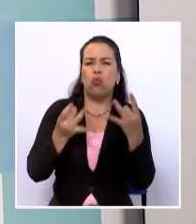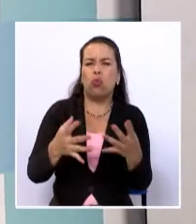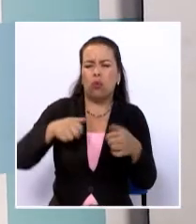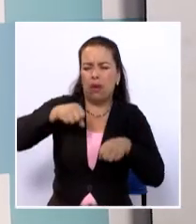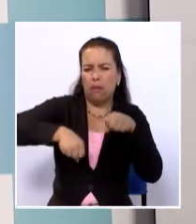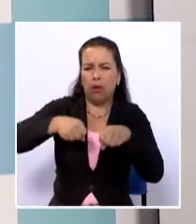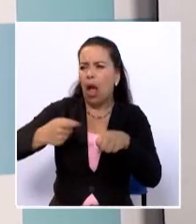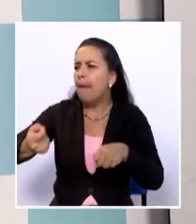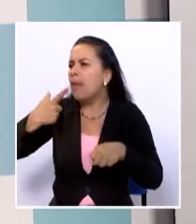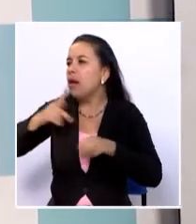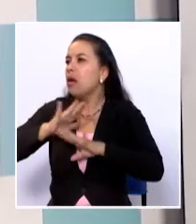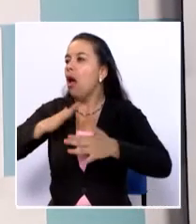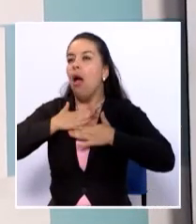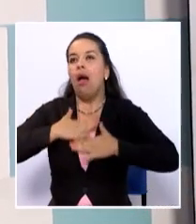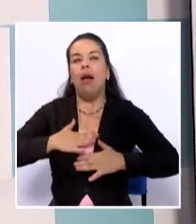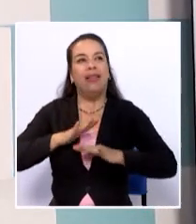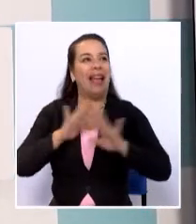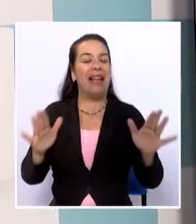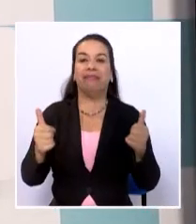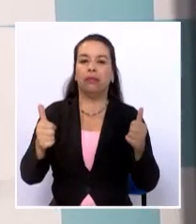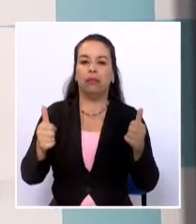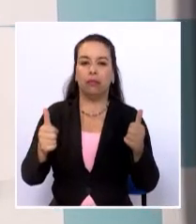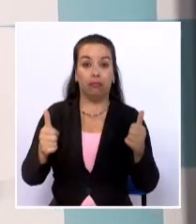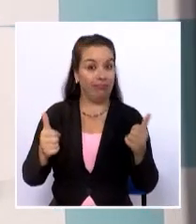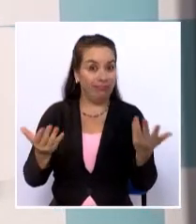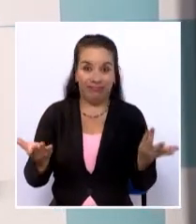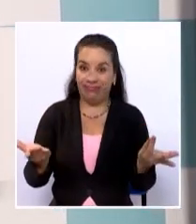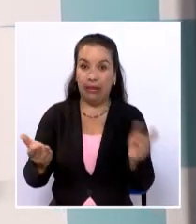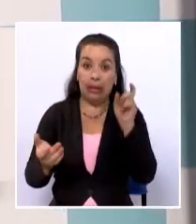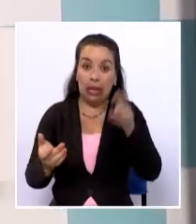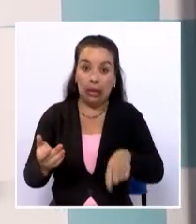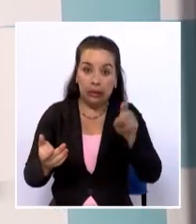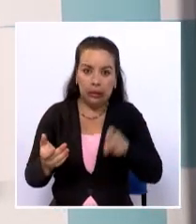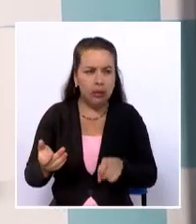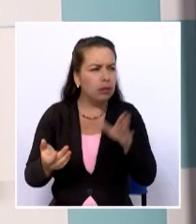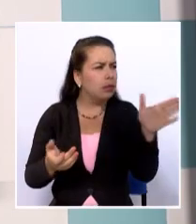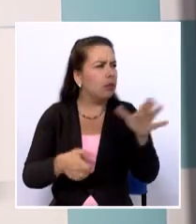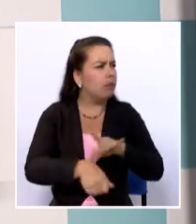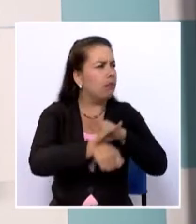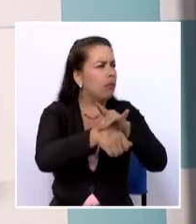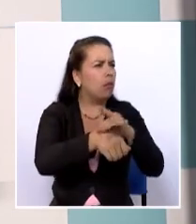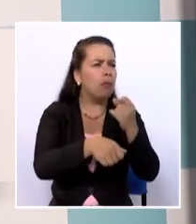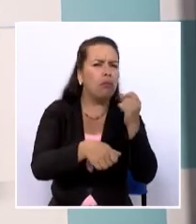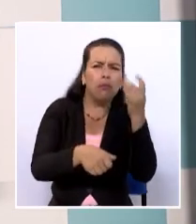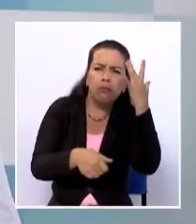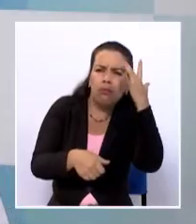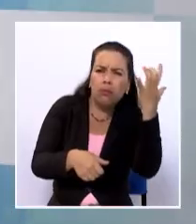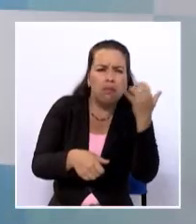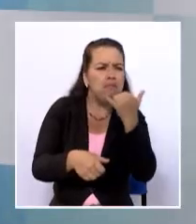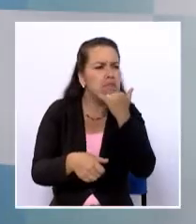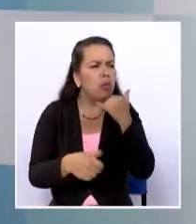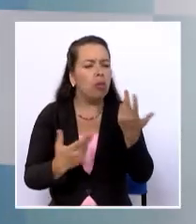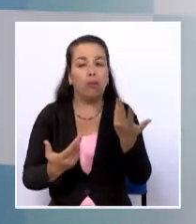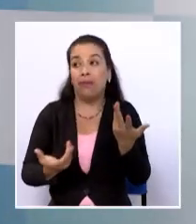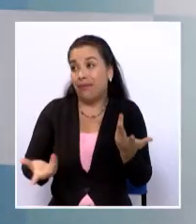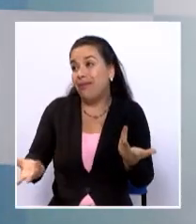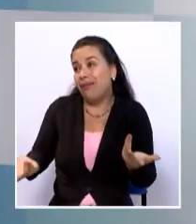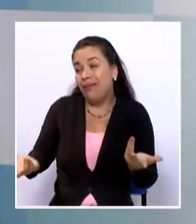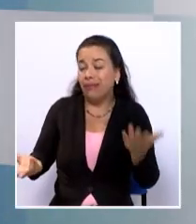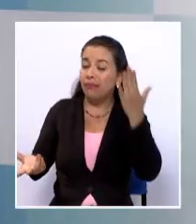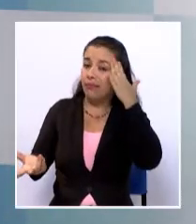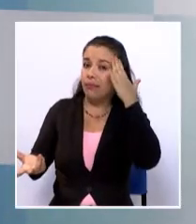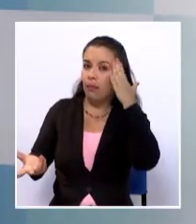pastillita que me quite el dolor sino buscar y preguntar porque me está doliendo la rodilla claro es que es que eso es